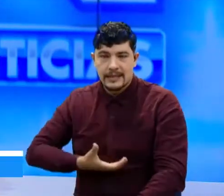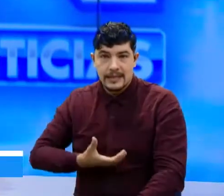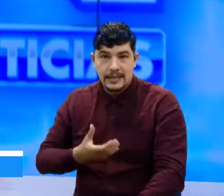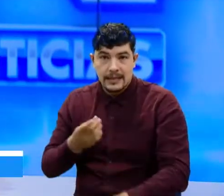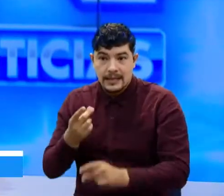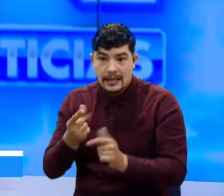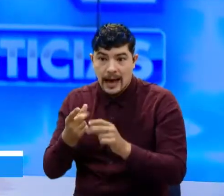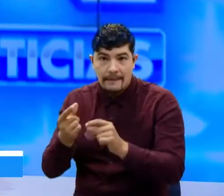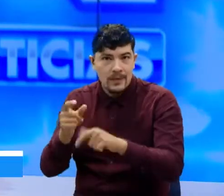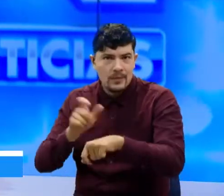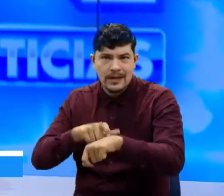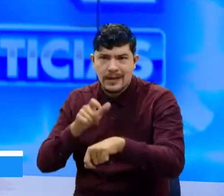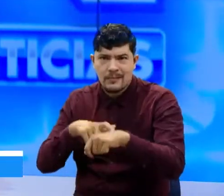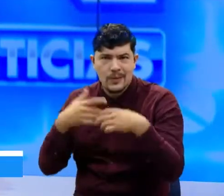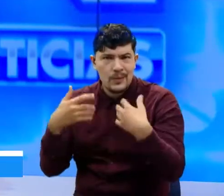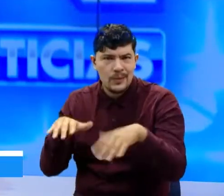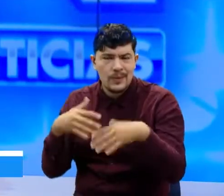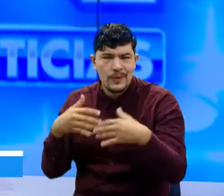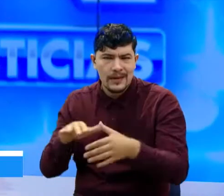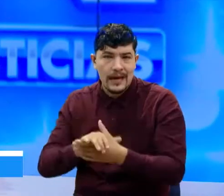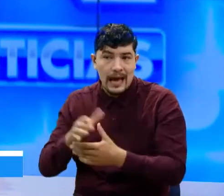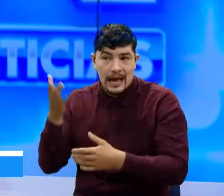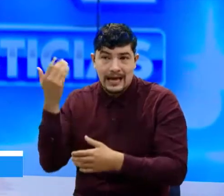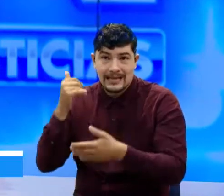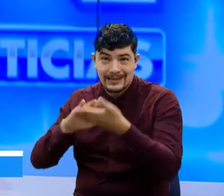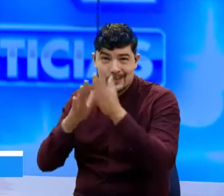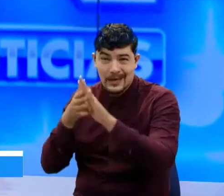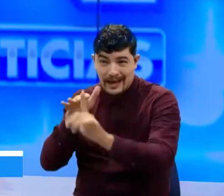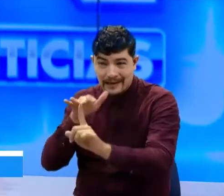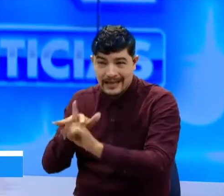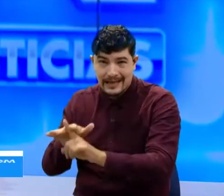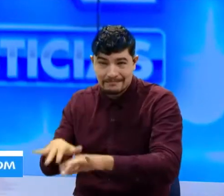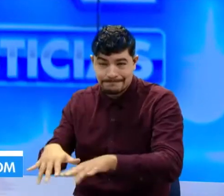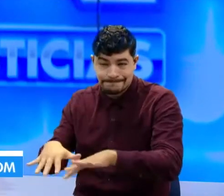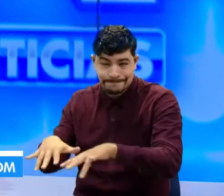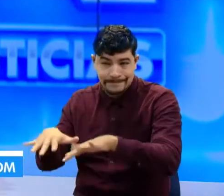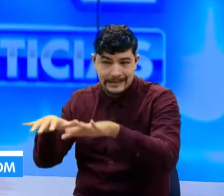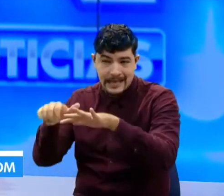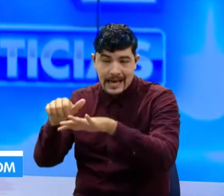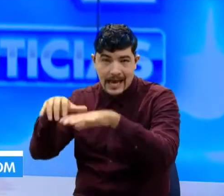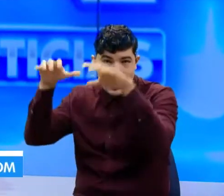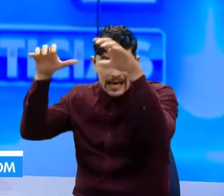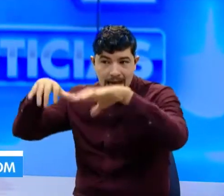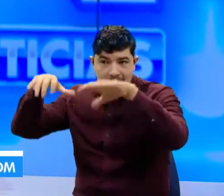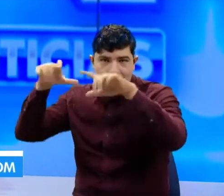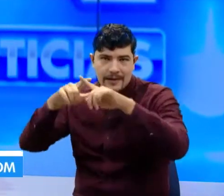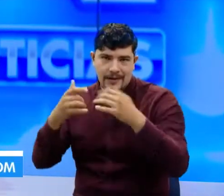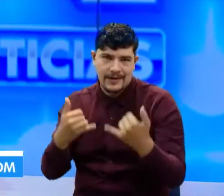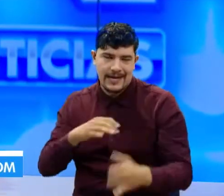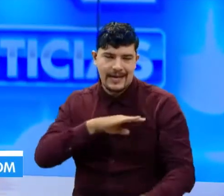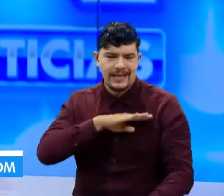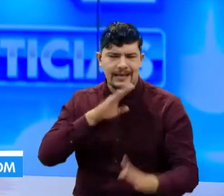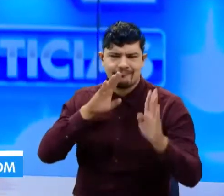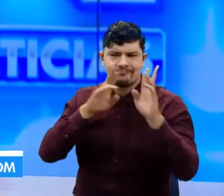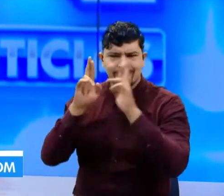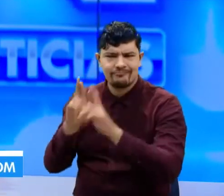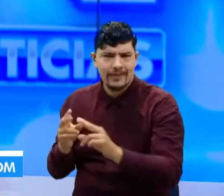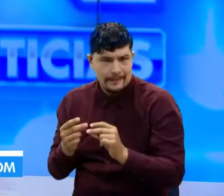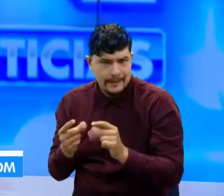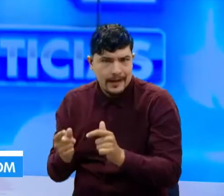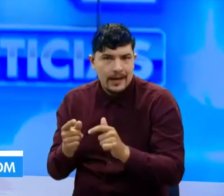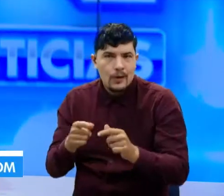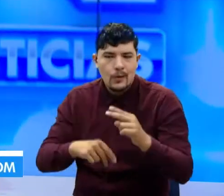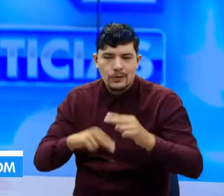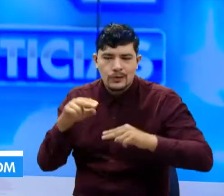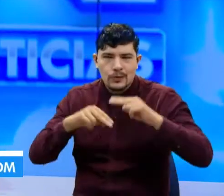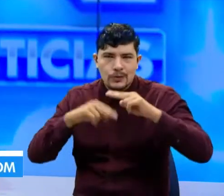las solicitudes de la comunidad que fue afectada por la temporada de lluvias, la alcaldía municipal construye placa huellas en el barrio más popular de este